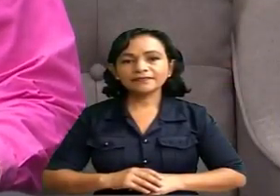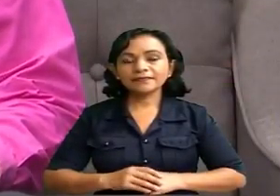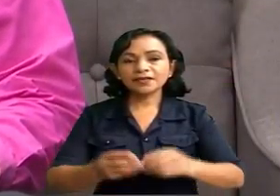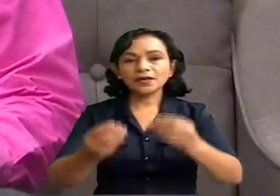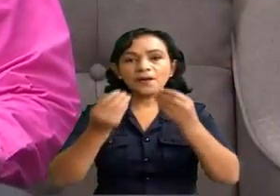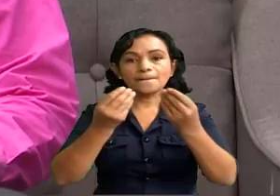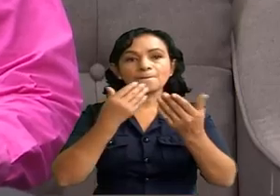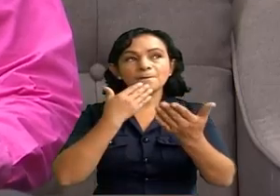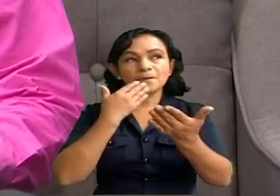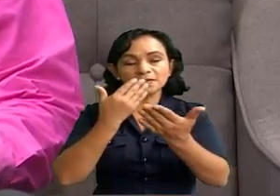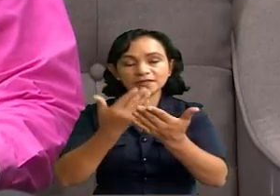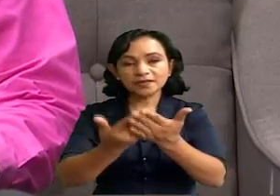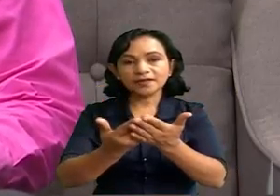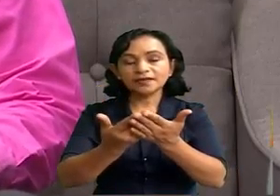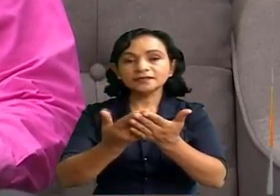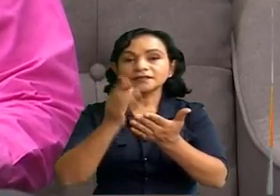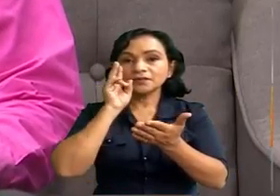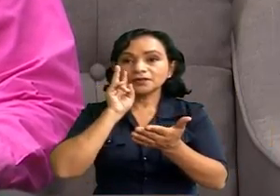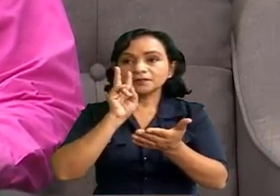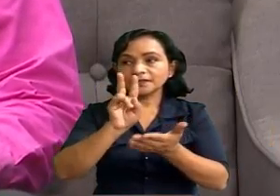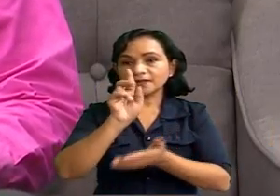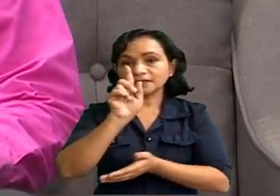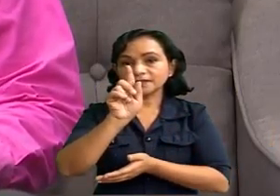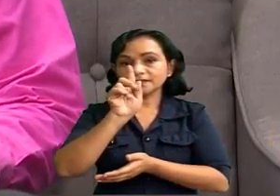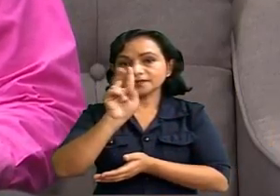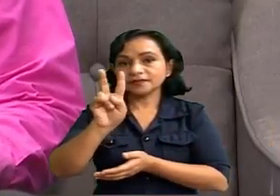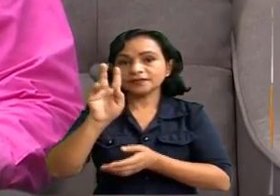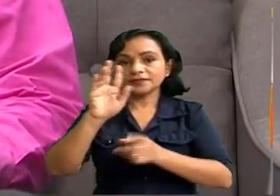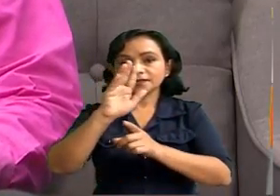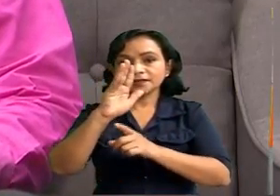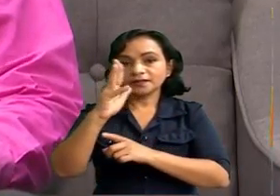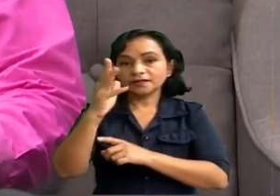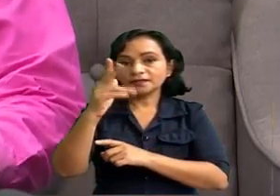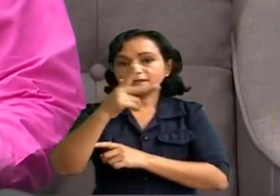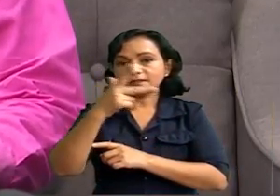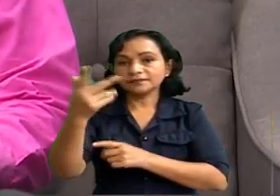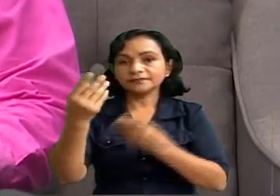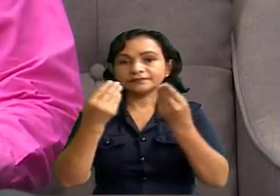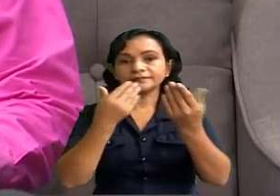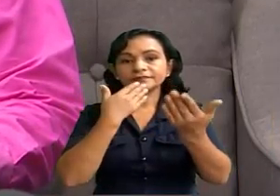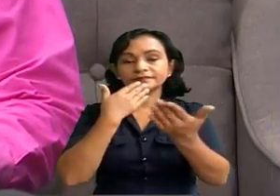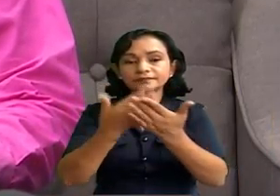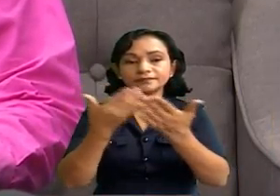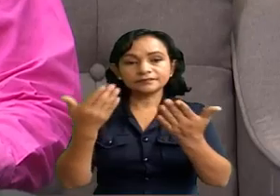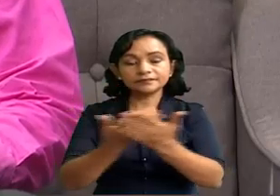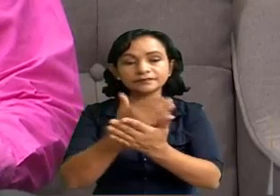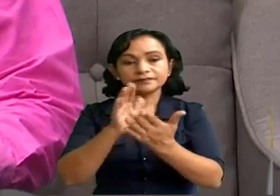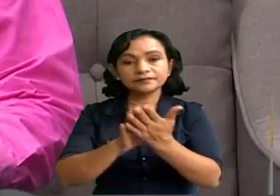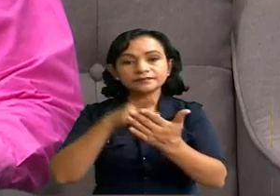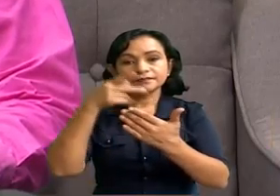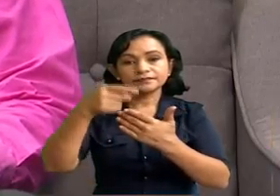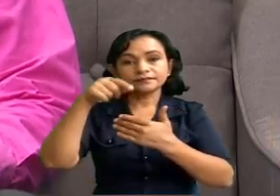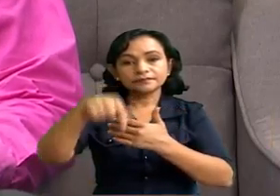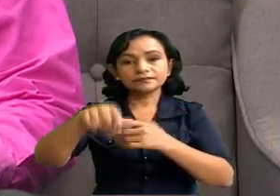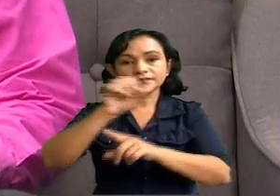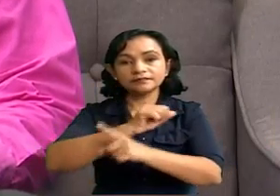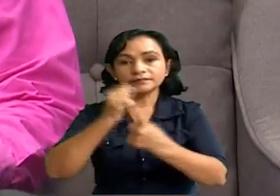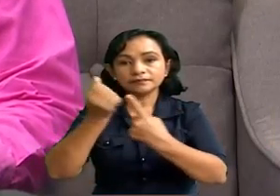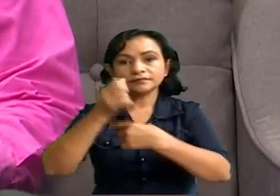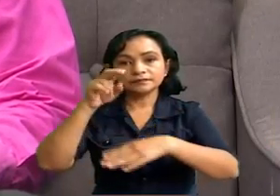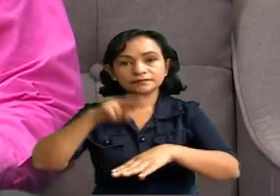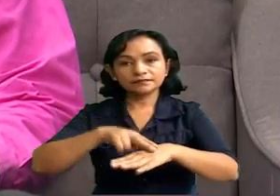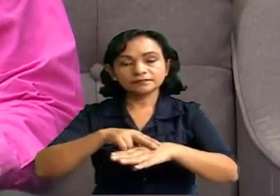Muchísimas gracias por estar en sintonía del canal parlamentario. Muchísimas gracias por acompañarnos en una nueva edición de su programa Desde el Parlamento. Una vez